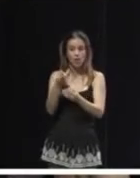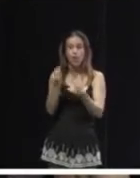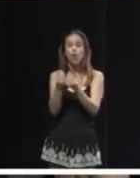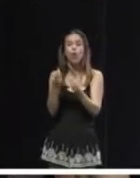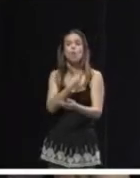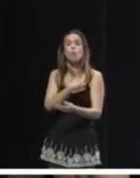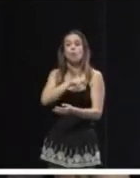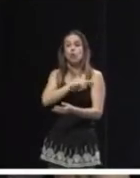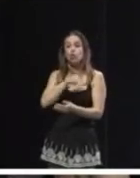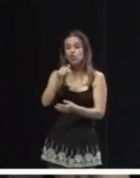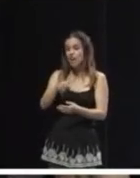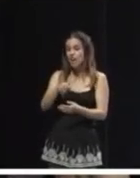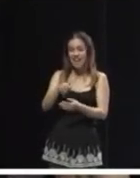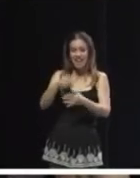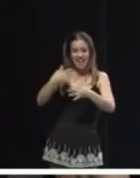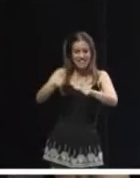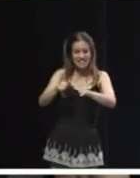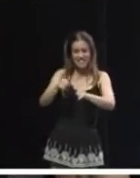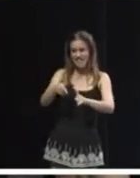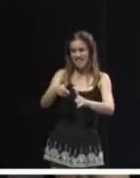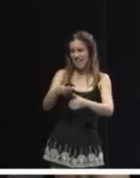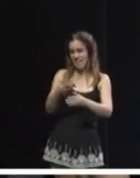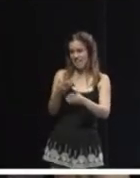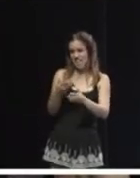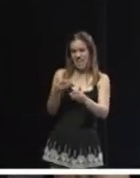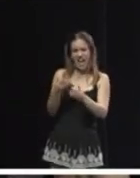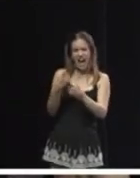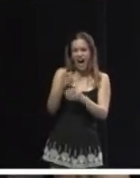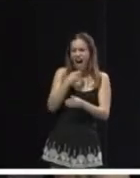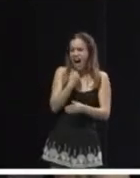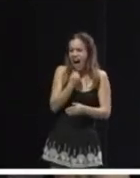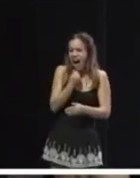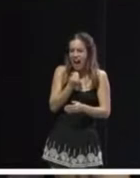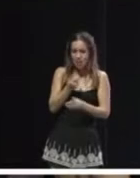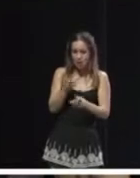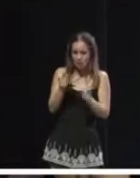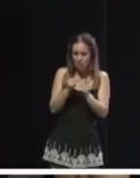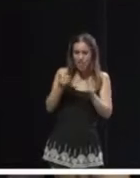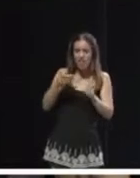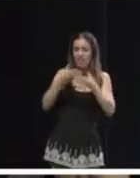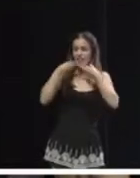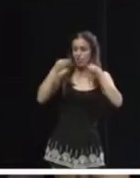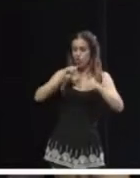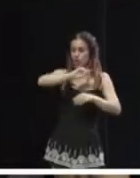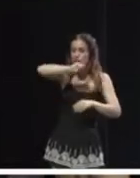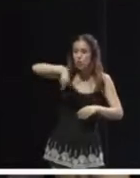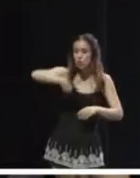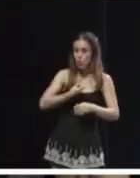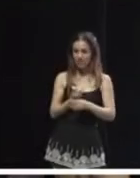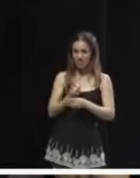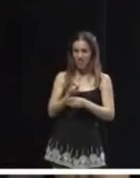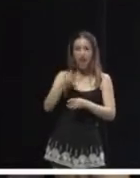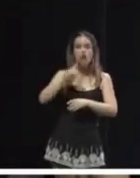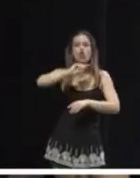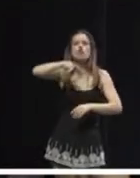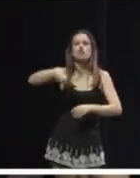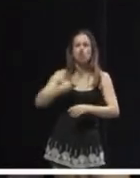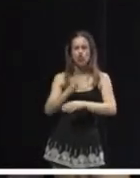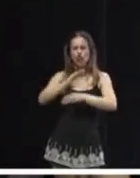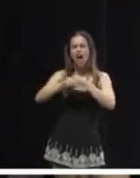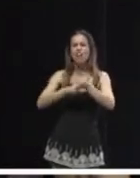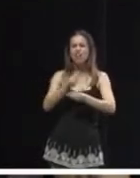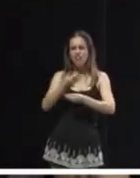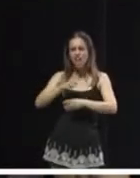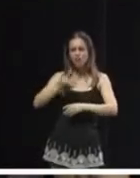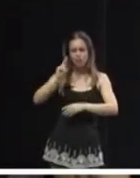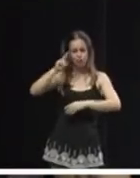ni un tramo de nuestra historia. Que lo vamos a hacer nosotras, y lo vamos a hacer con la gente valiente, con las mujeres, lo vamos a hacer con los 6